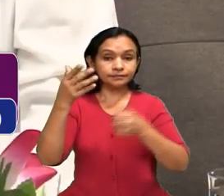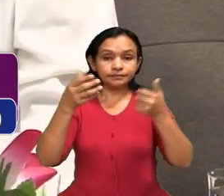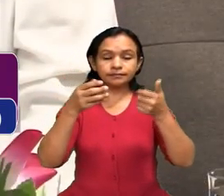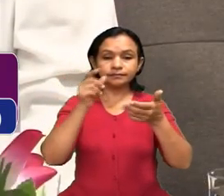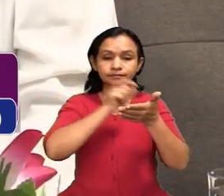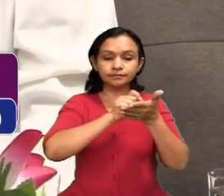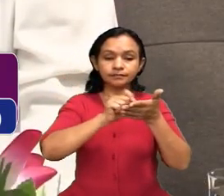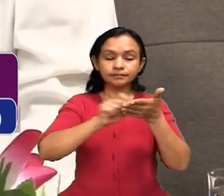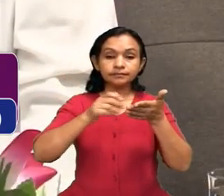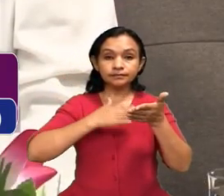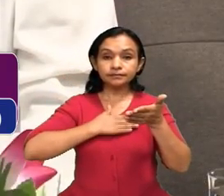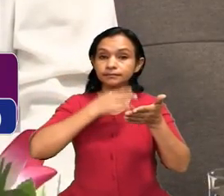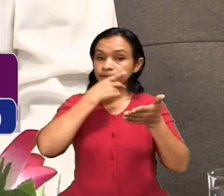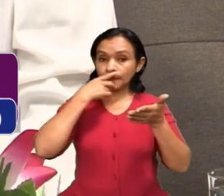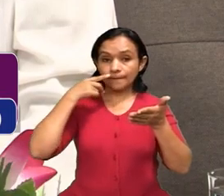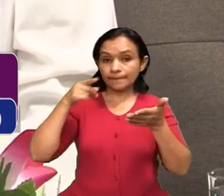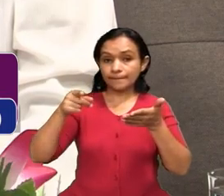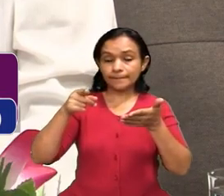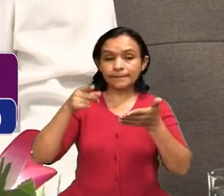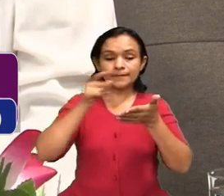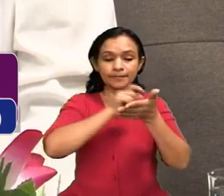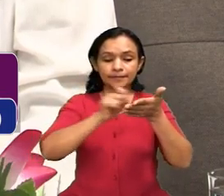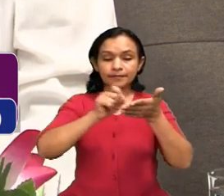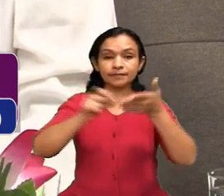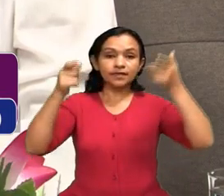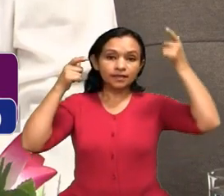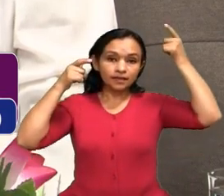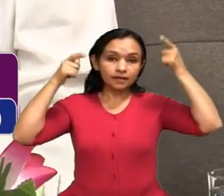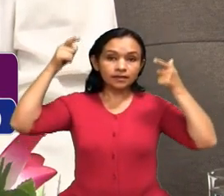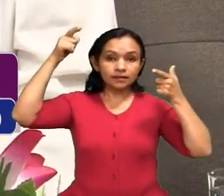escribe sobre Sandino